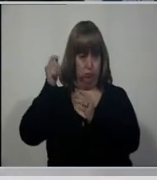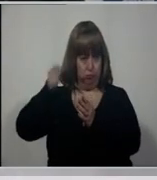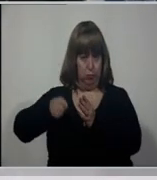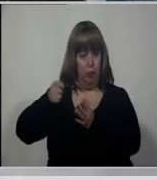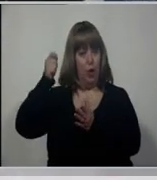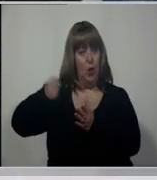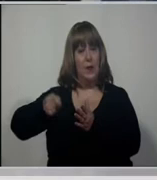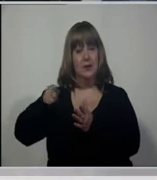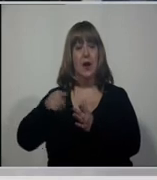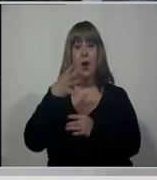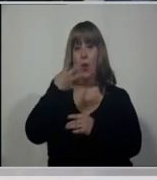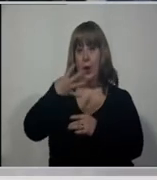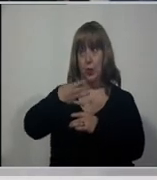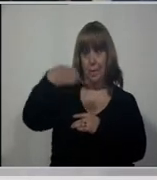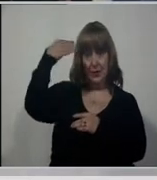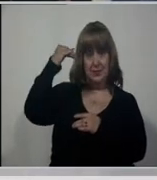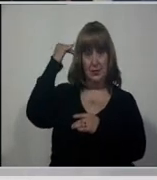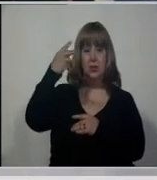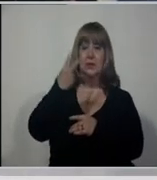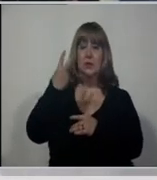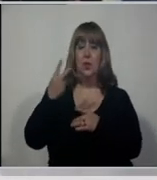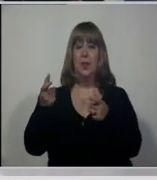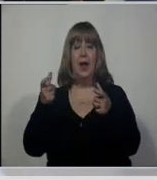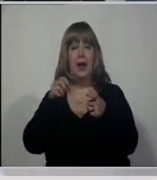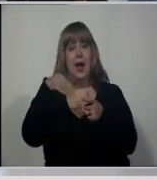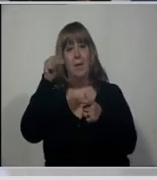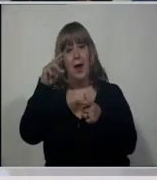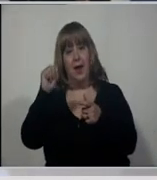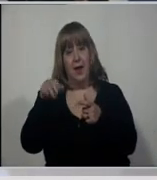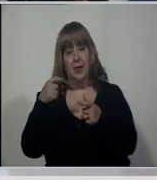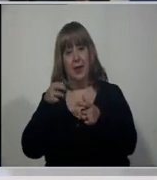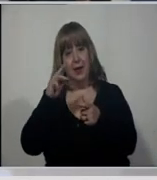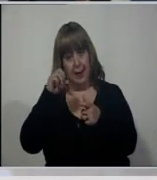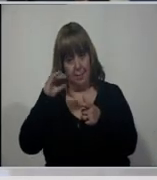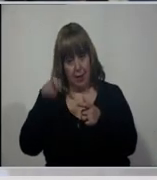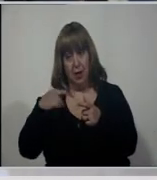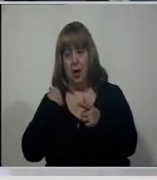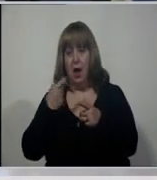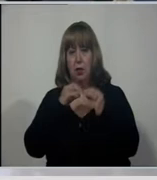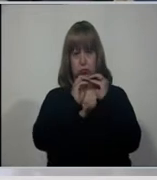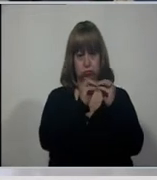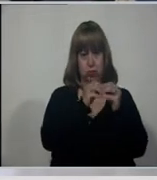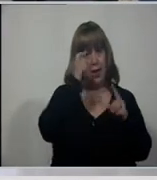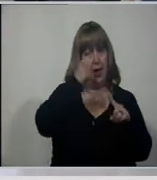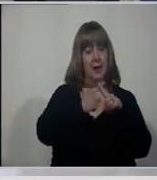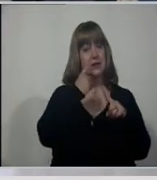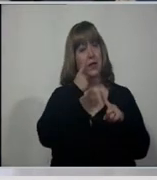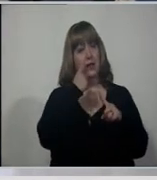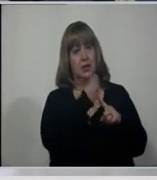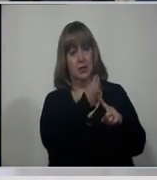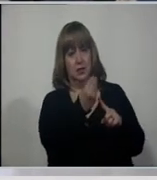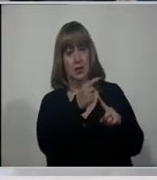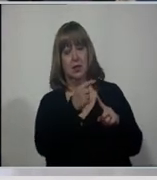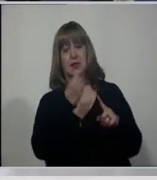en el cuarto piso donde funciona la segunda cámara del crimen aquí va a comenzar este juicio al ex intendente de